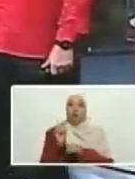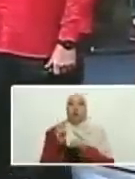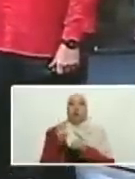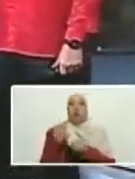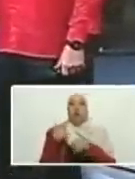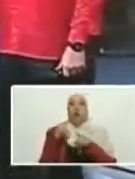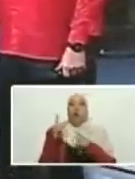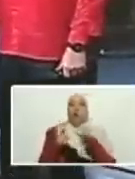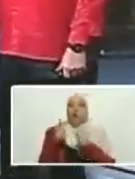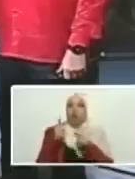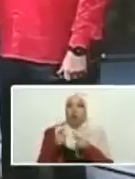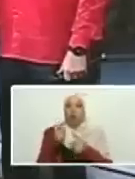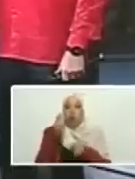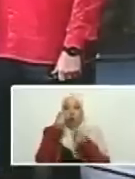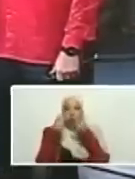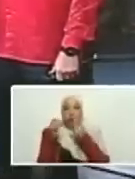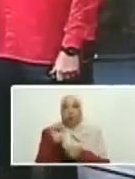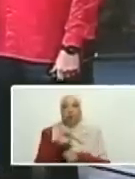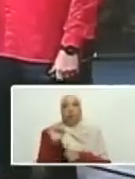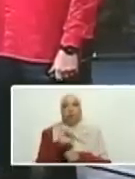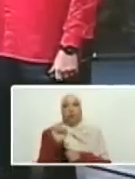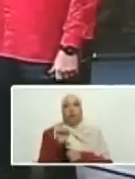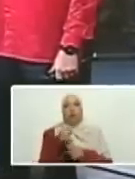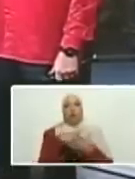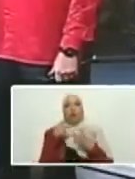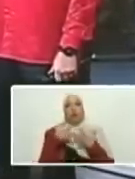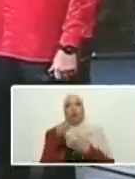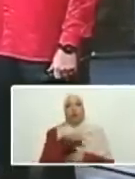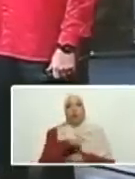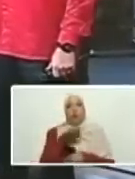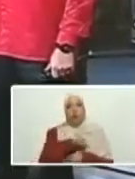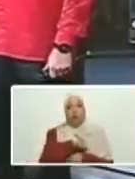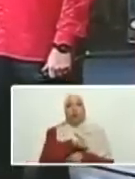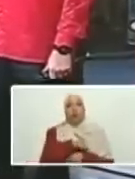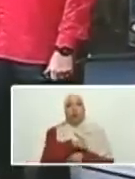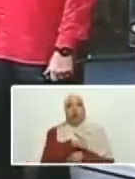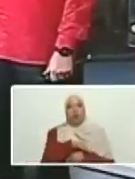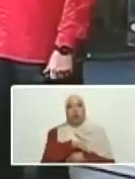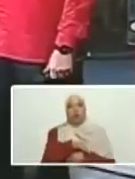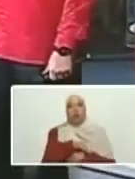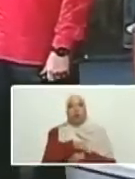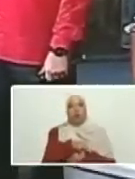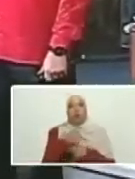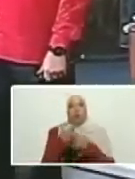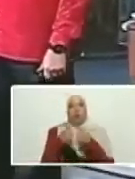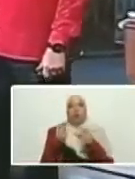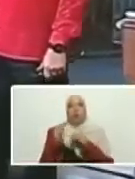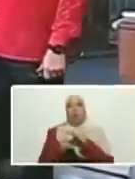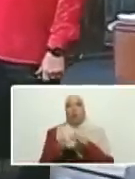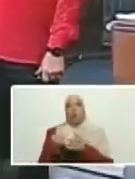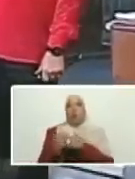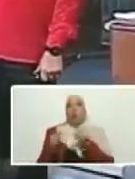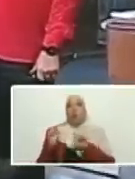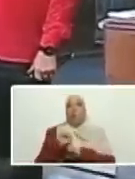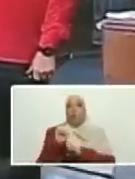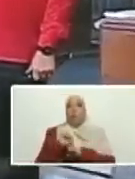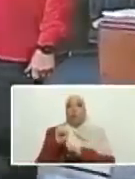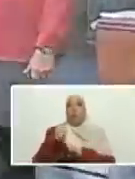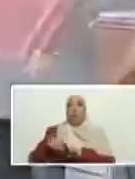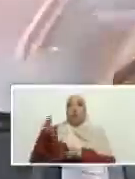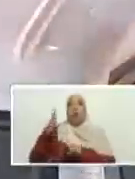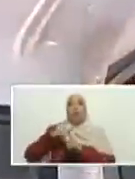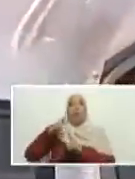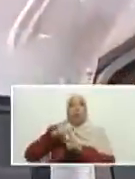vehículos hechos por la Corporación Socialista del sector automotor hecho en el